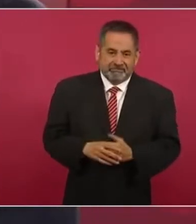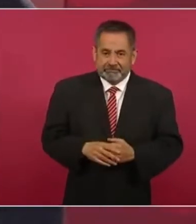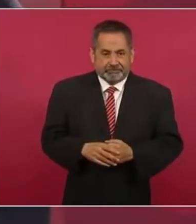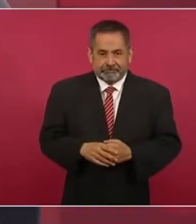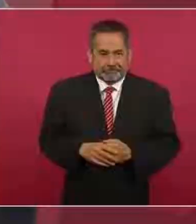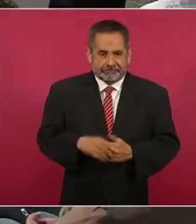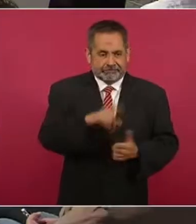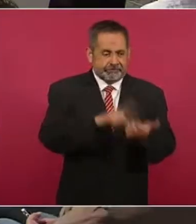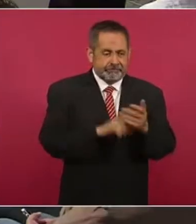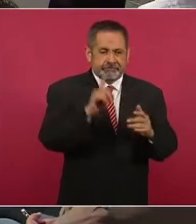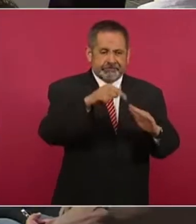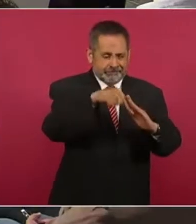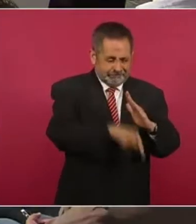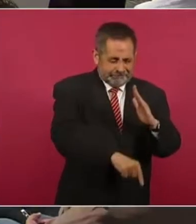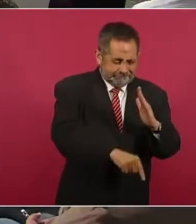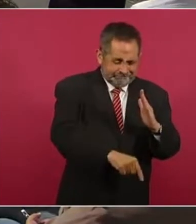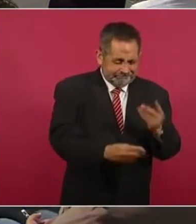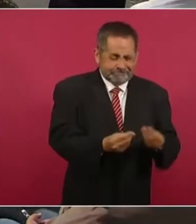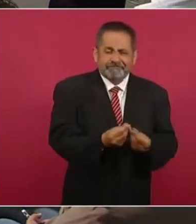es agua salina,